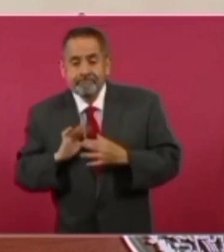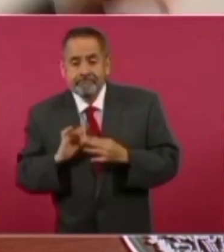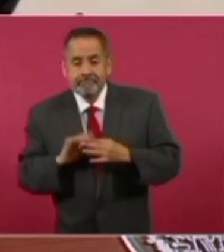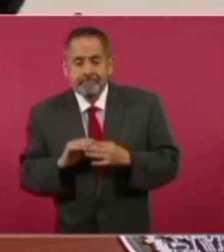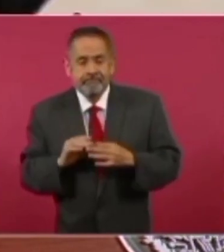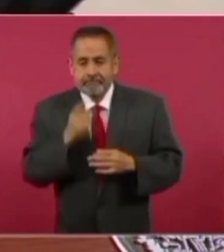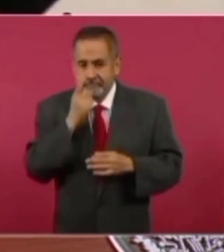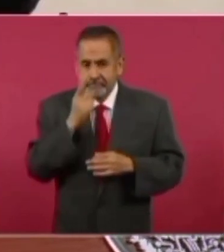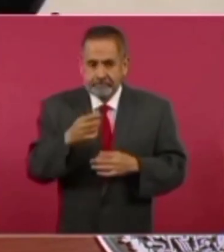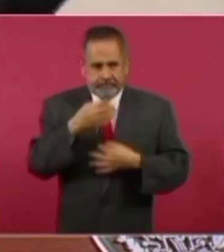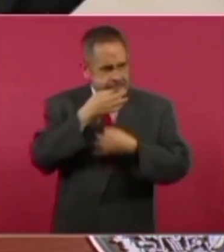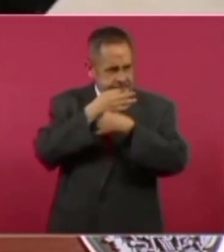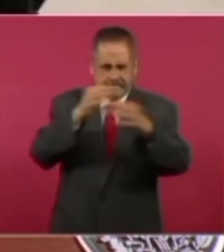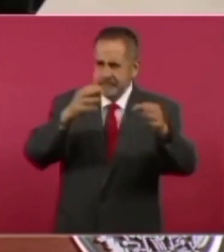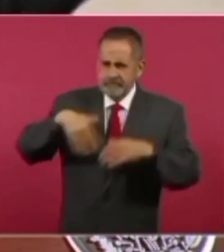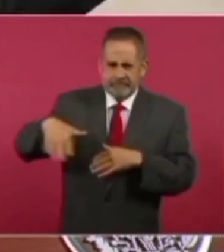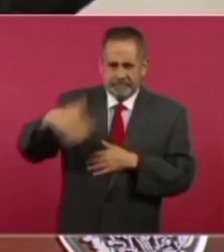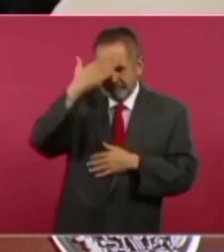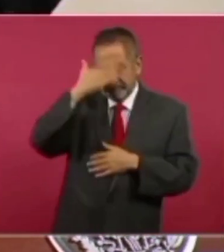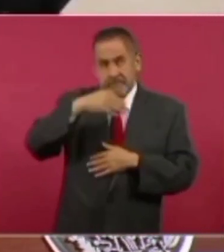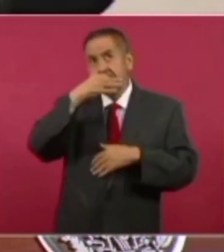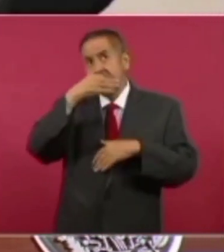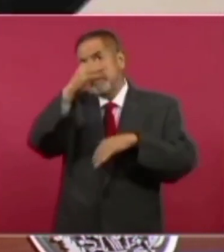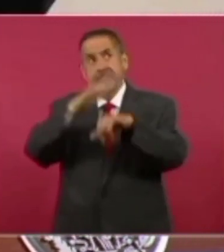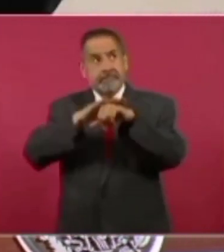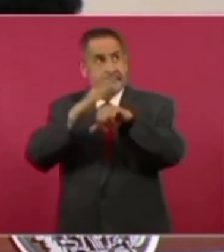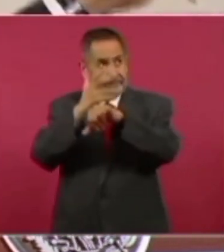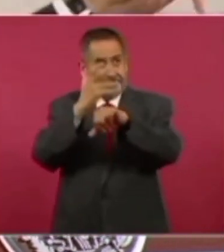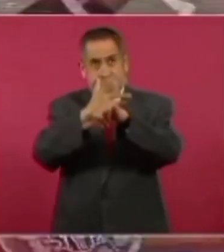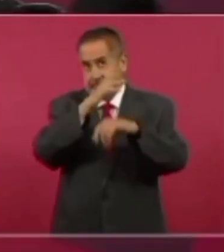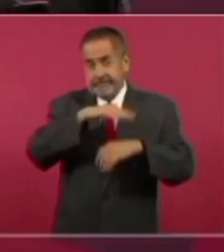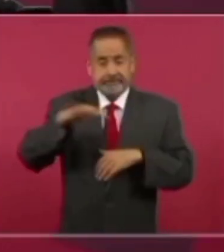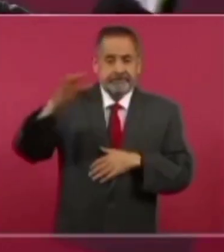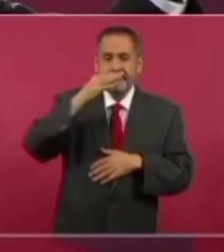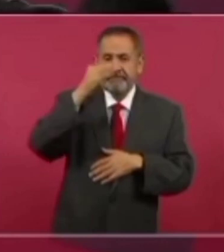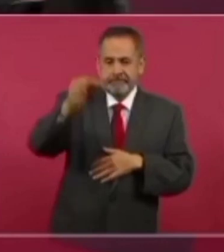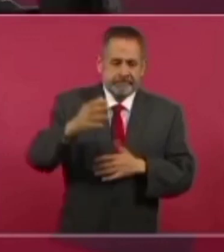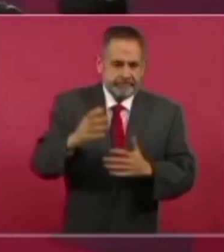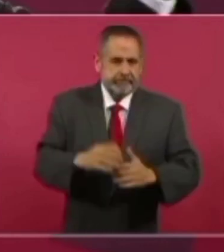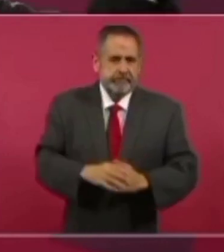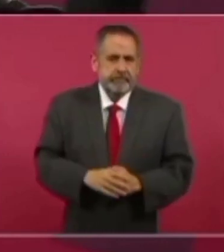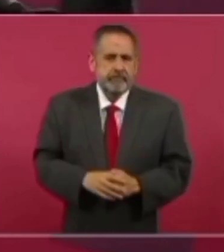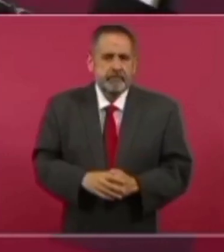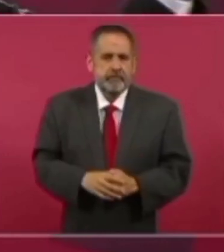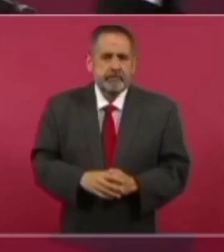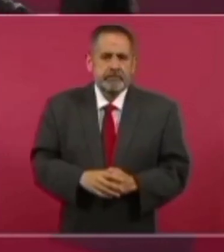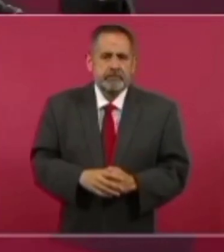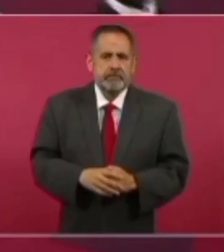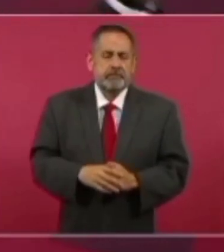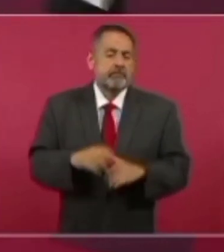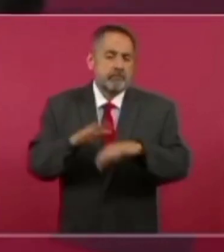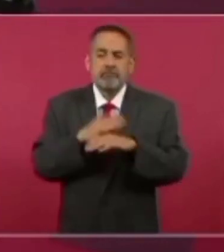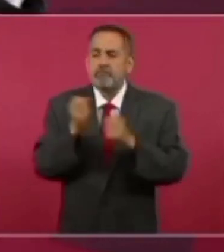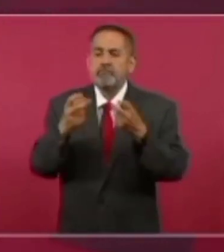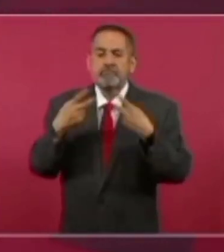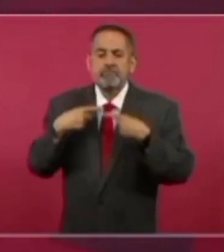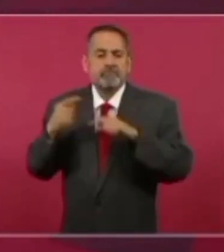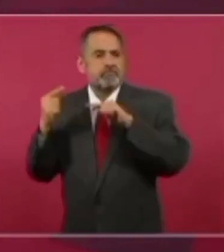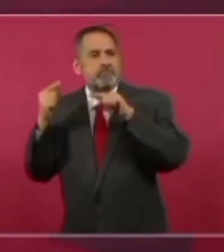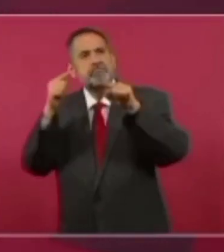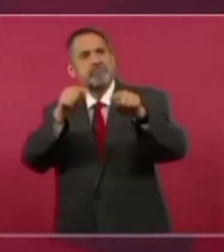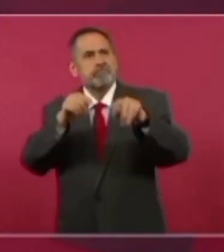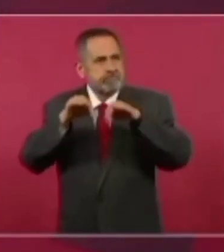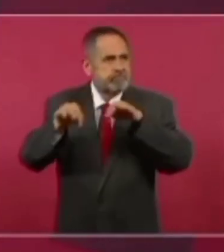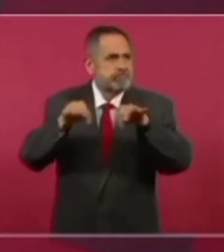esto para que lo sepan los paisanos, porque como van a trabajar, a buscarse la